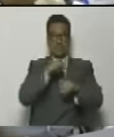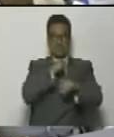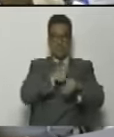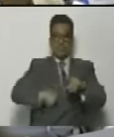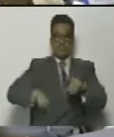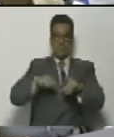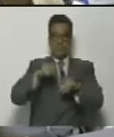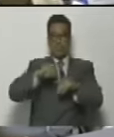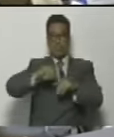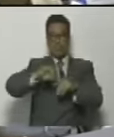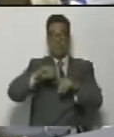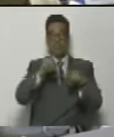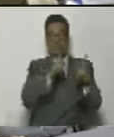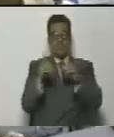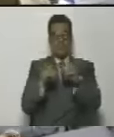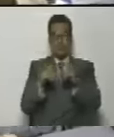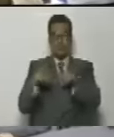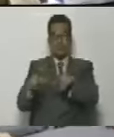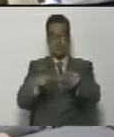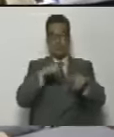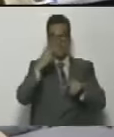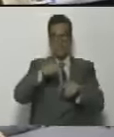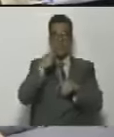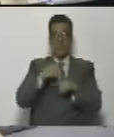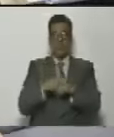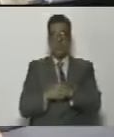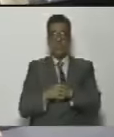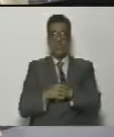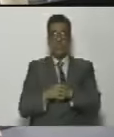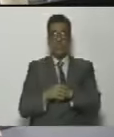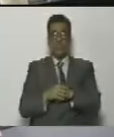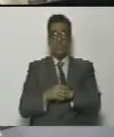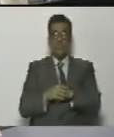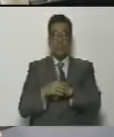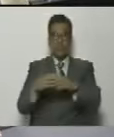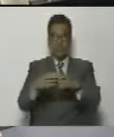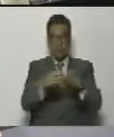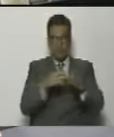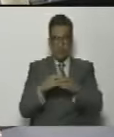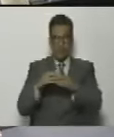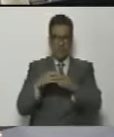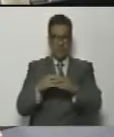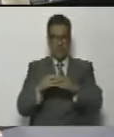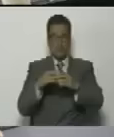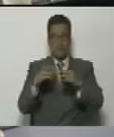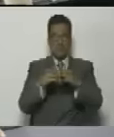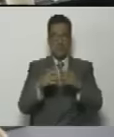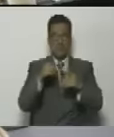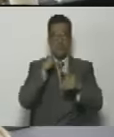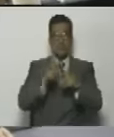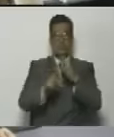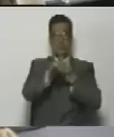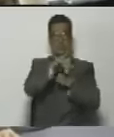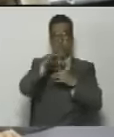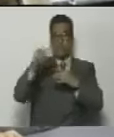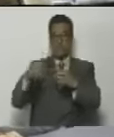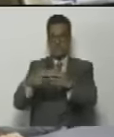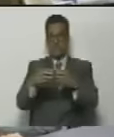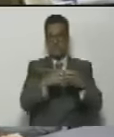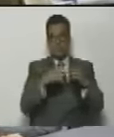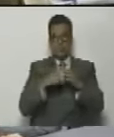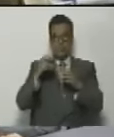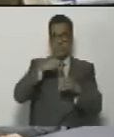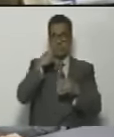presidente, un debate con los sectores políticos, los sectores de los partidos políticos, más de 30 partidos